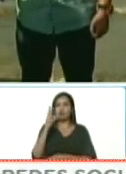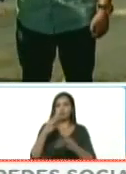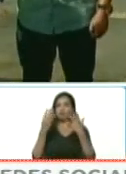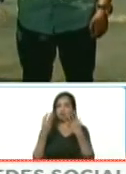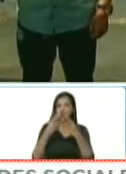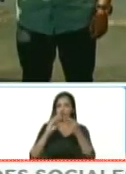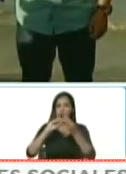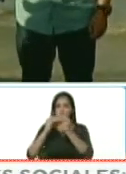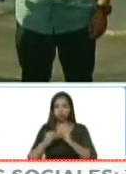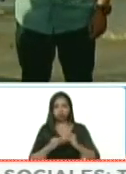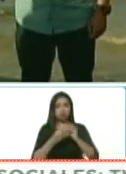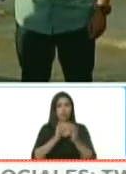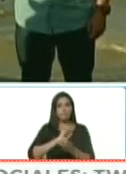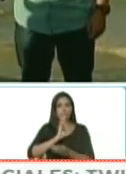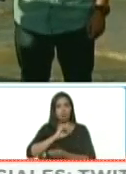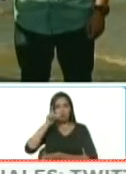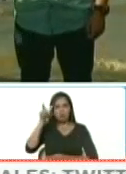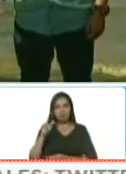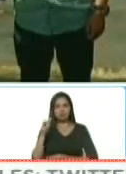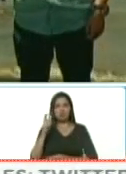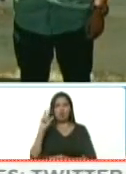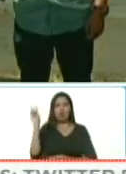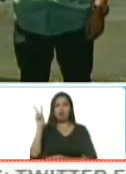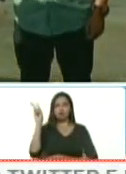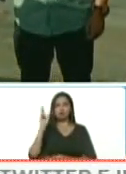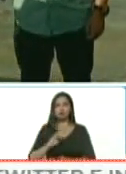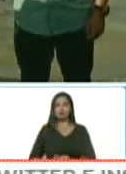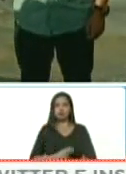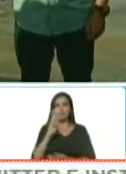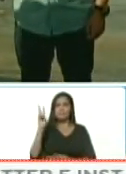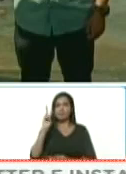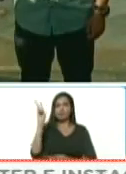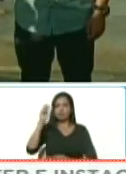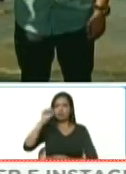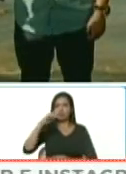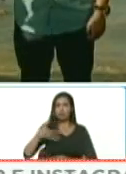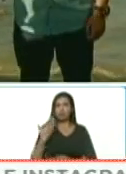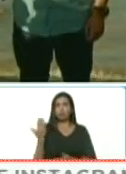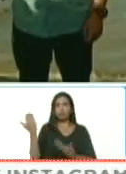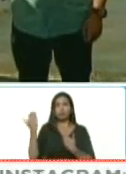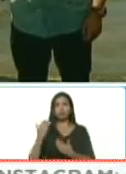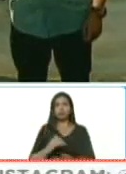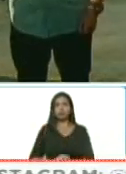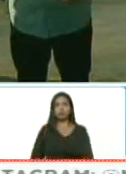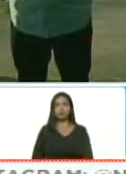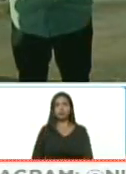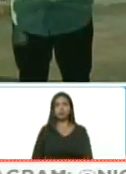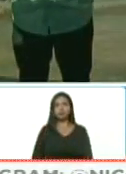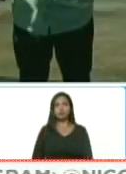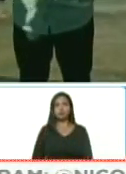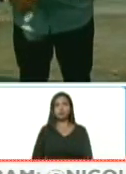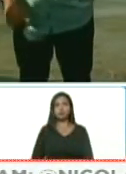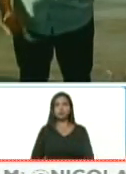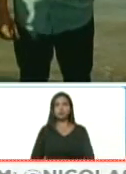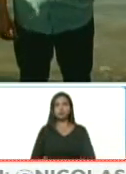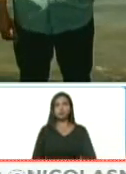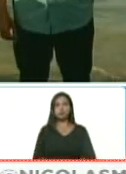obra venezolana. Venezuela sí se puede. Adelante, Cumaná.